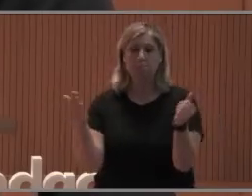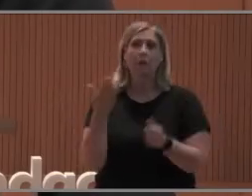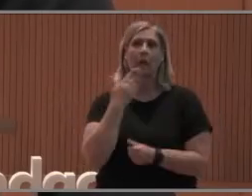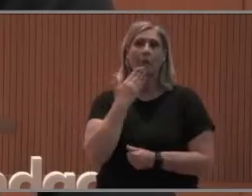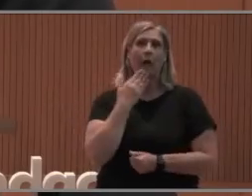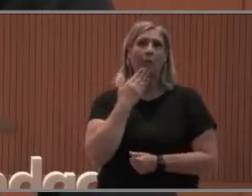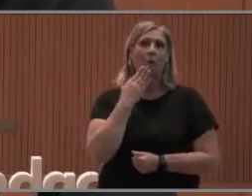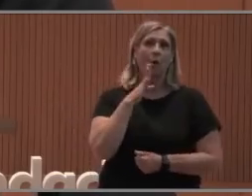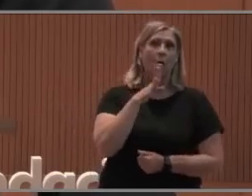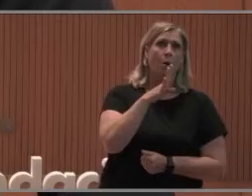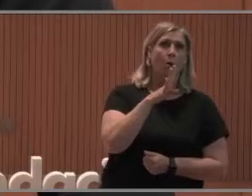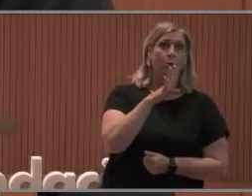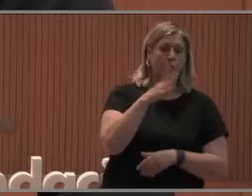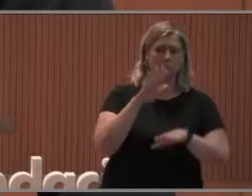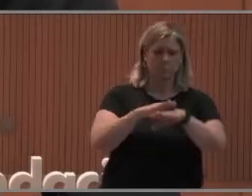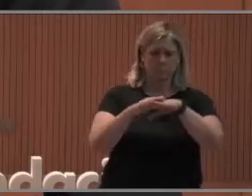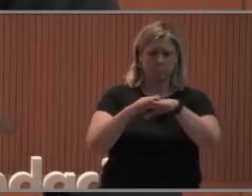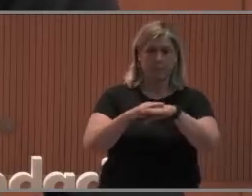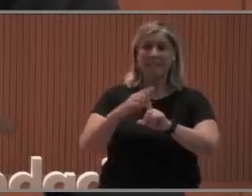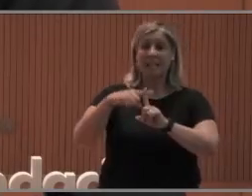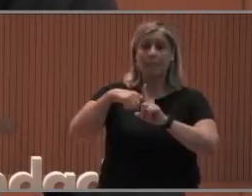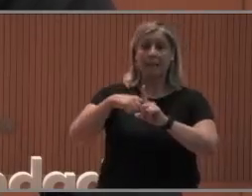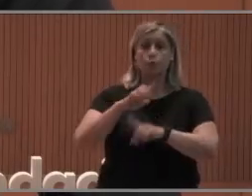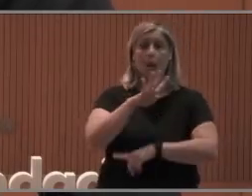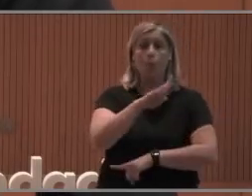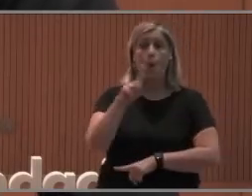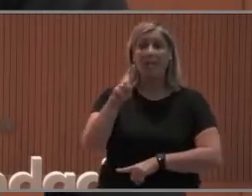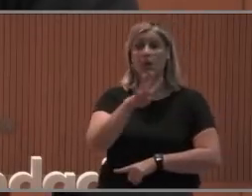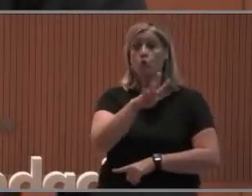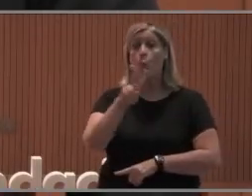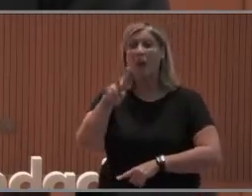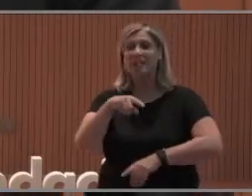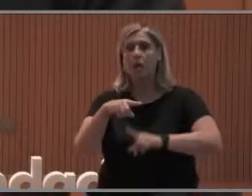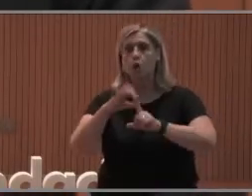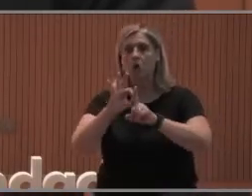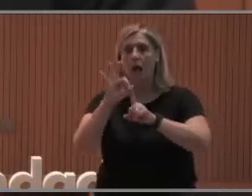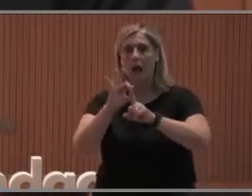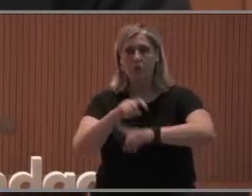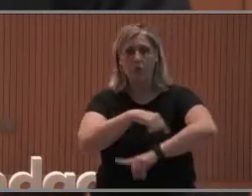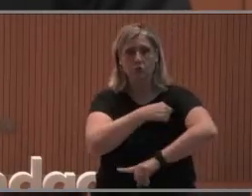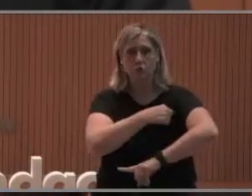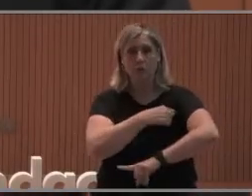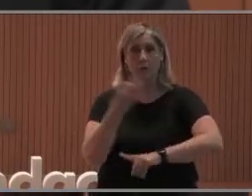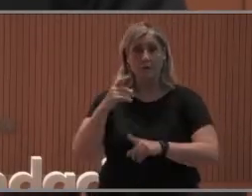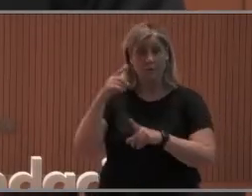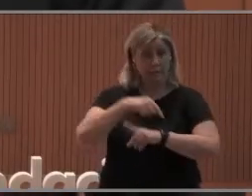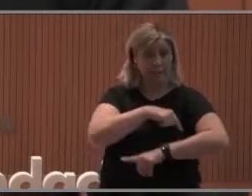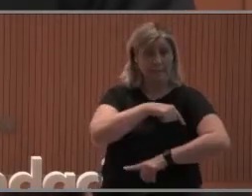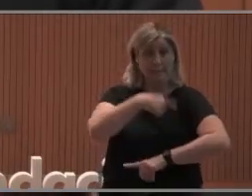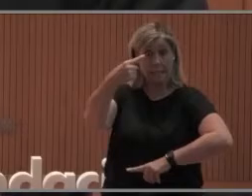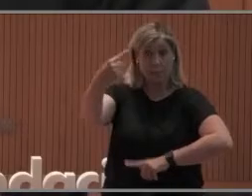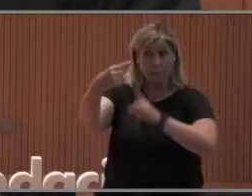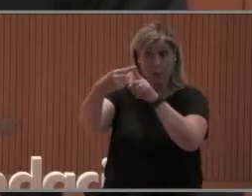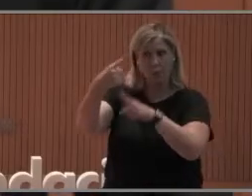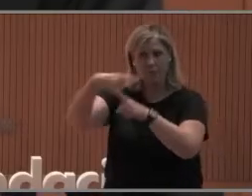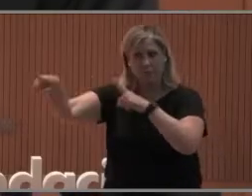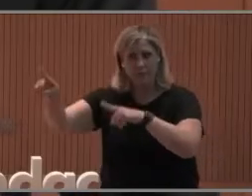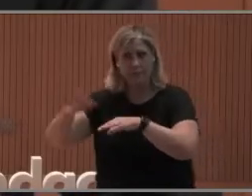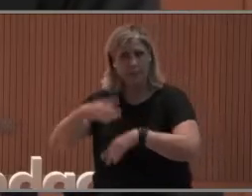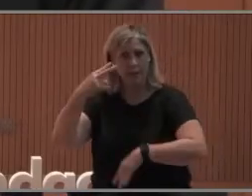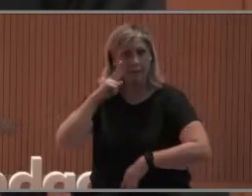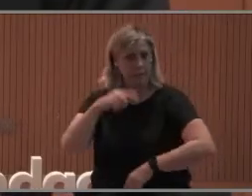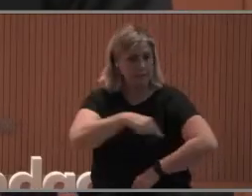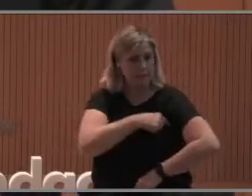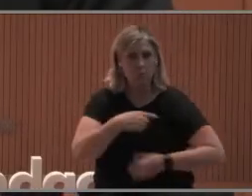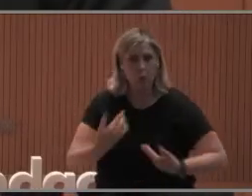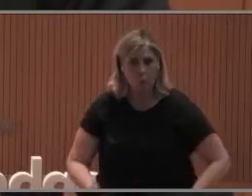42, 41 grados de temperatura. O sea, tuvimos que utilizar un termómetro diferente al que tenemos para saber qué temperatura tenía. Nos duró poco en